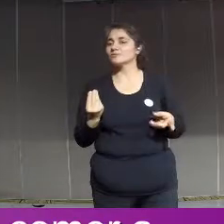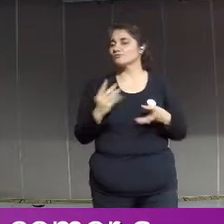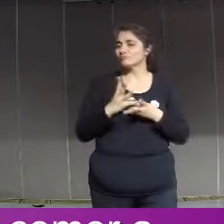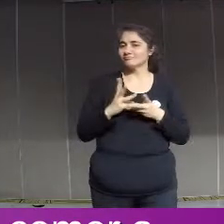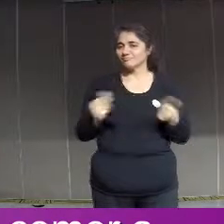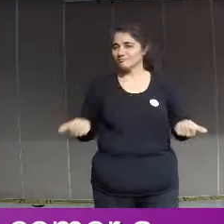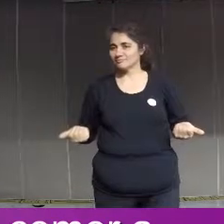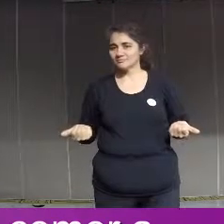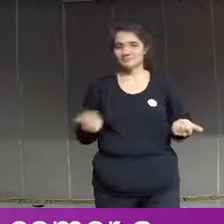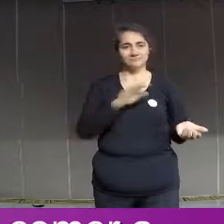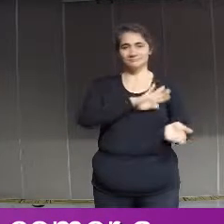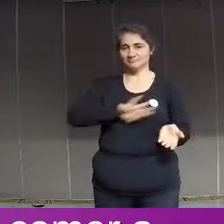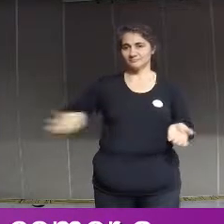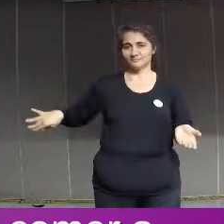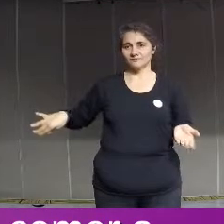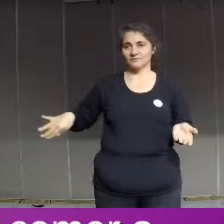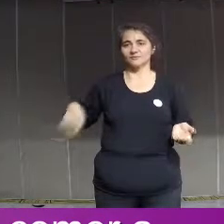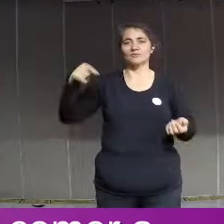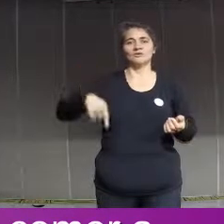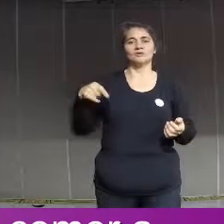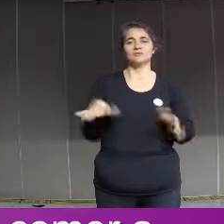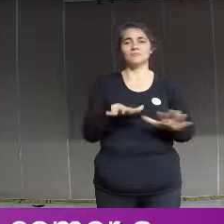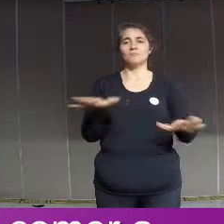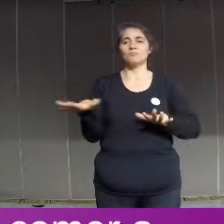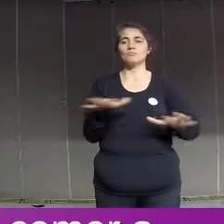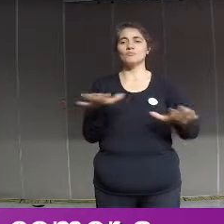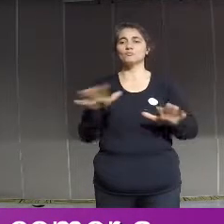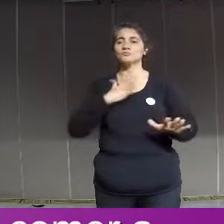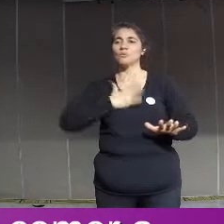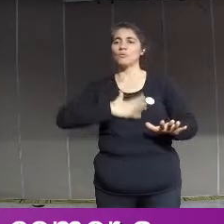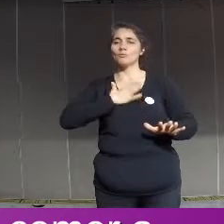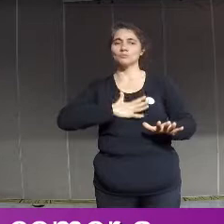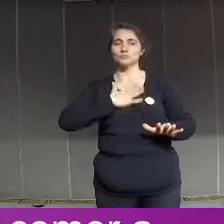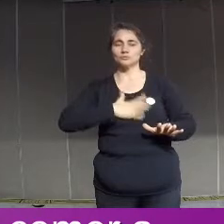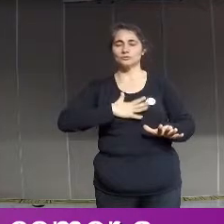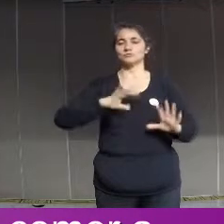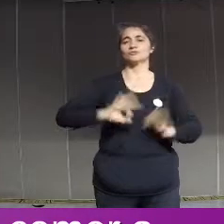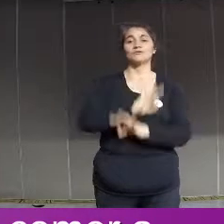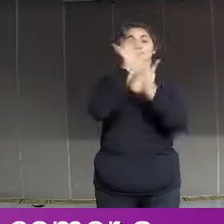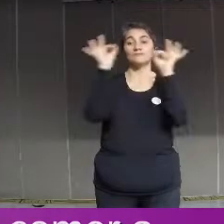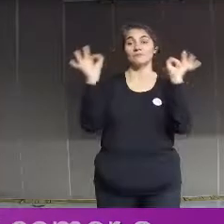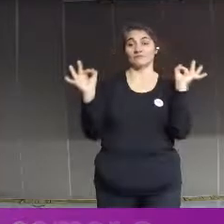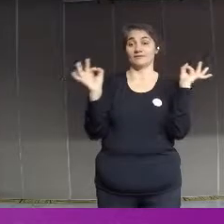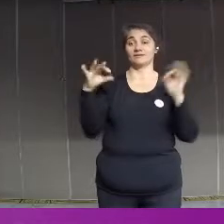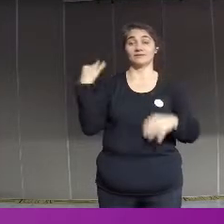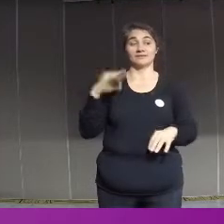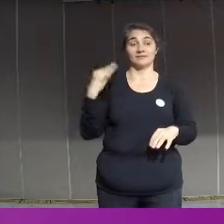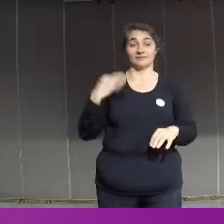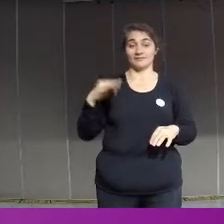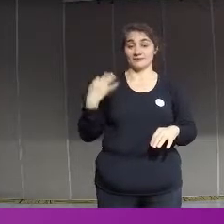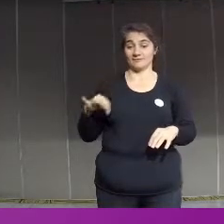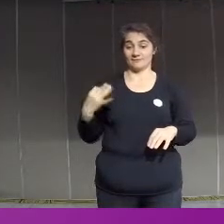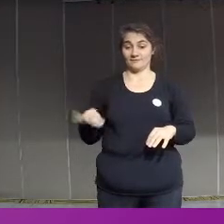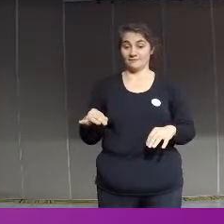entender que tiene que ser esto, tiene que ser una satisfacción psicológica, que el chico tiene que querer comer con uno. Esto lo recalcamos